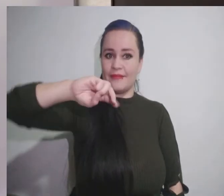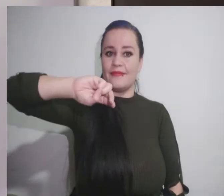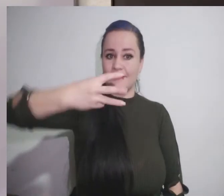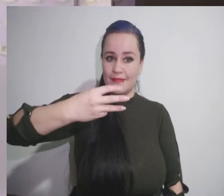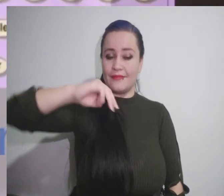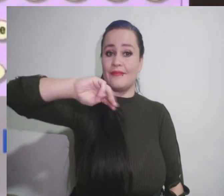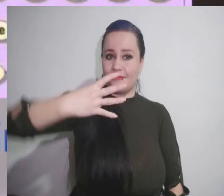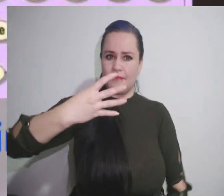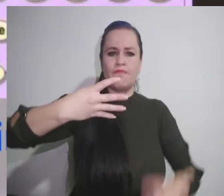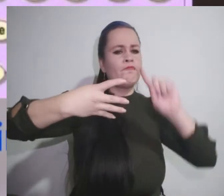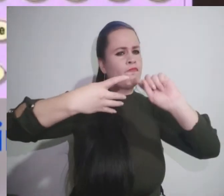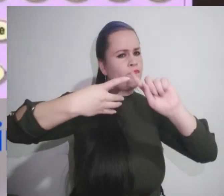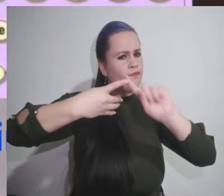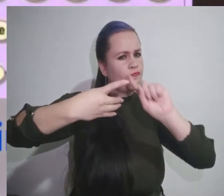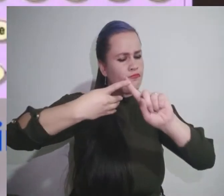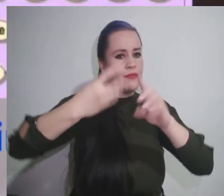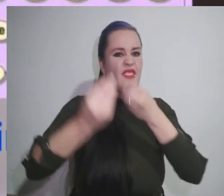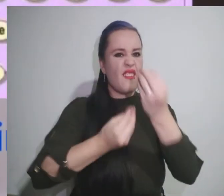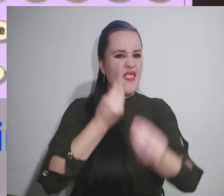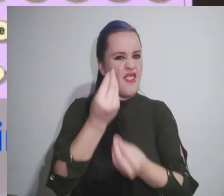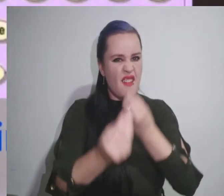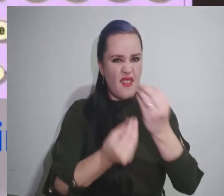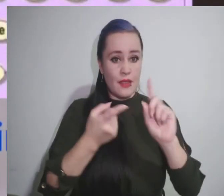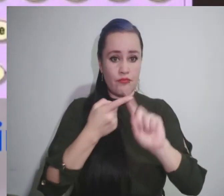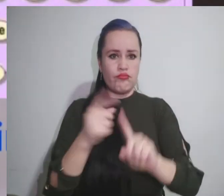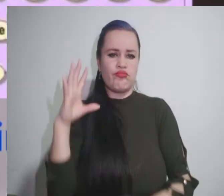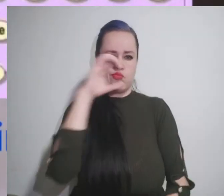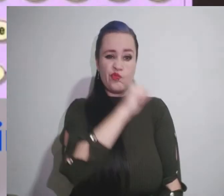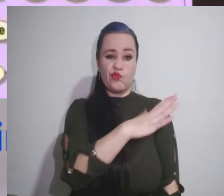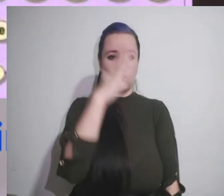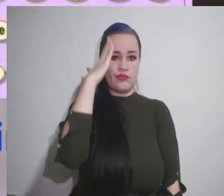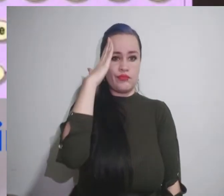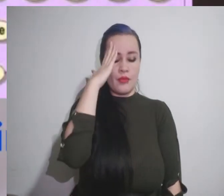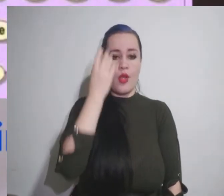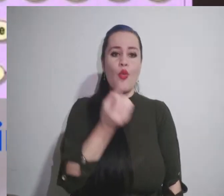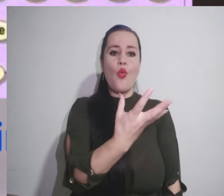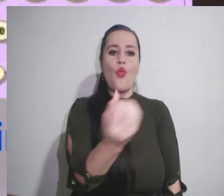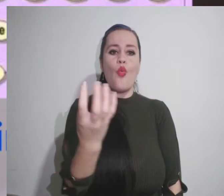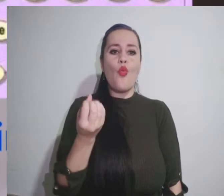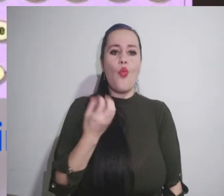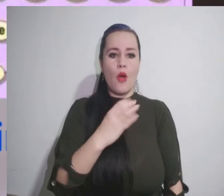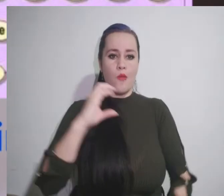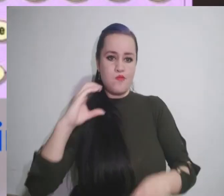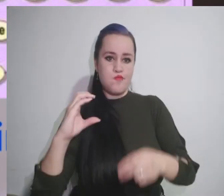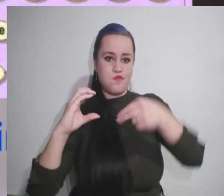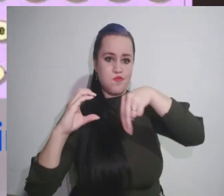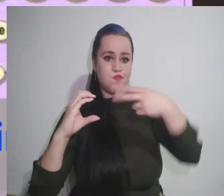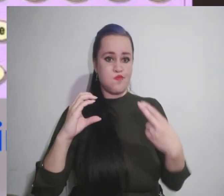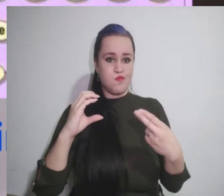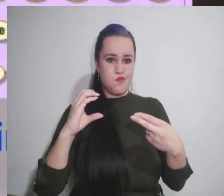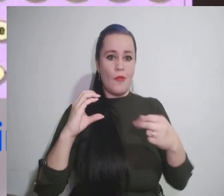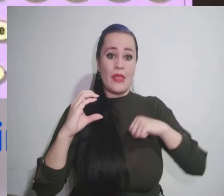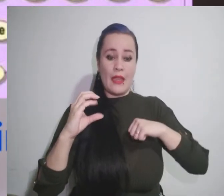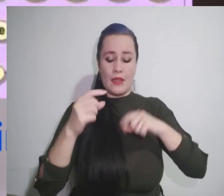proteínas. La estructura primaria es aquella donde podemos saber con exactitud la cantidad de aminoácidos